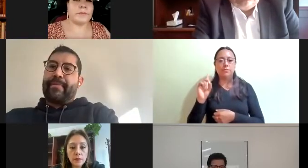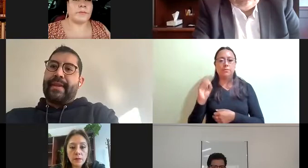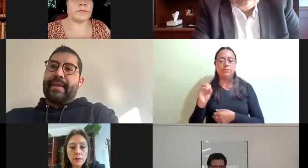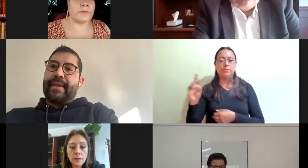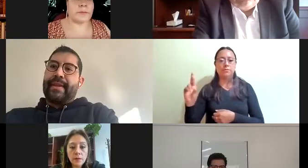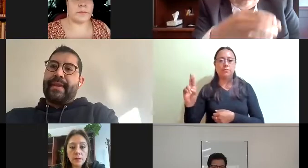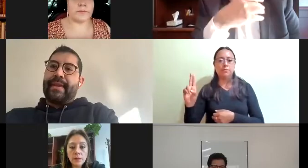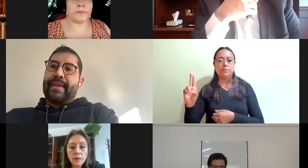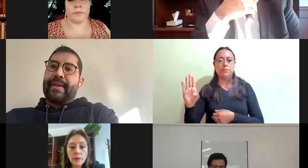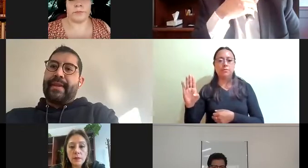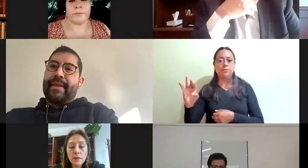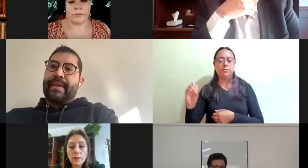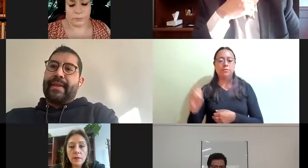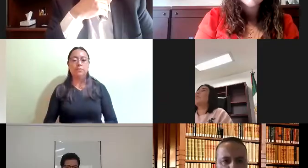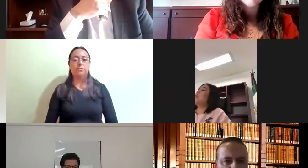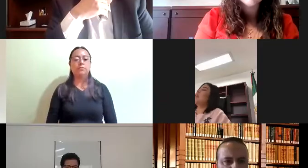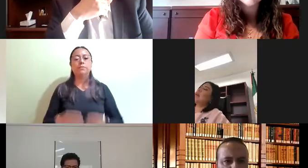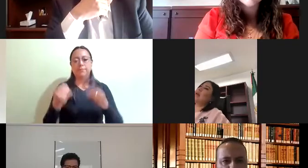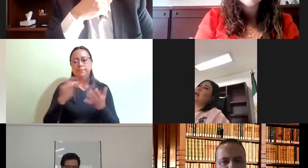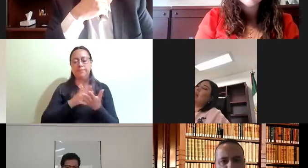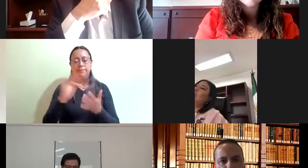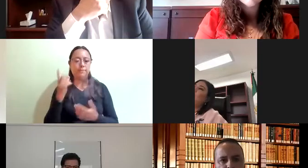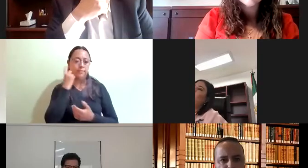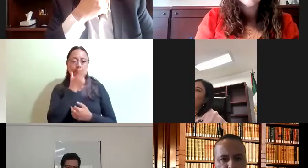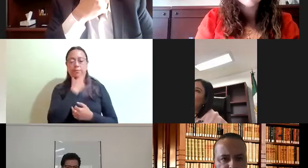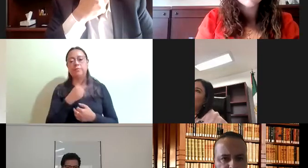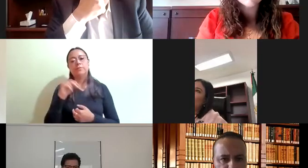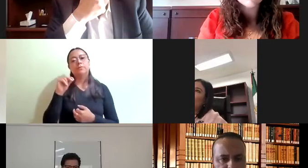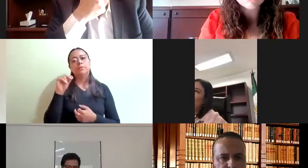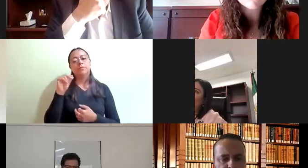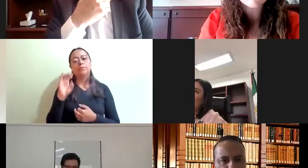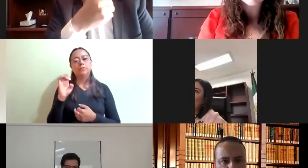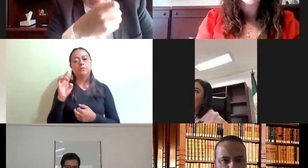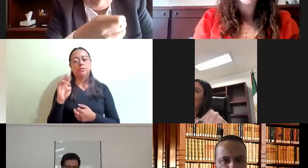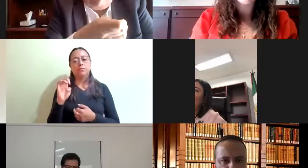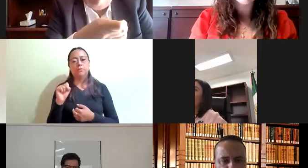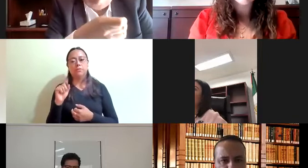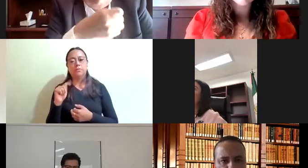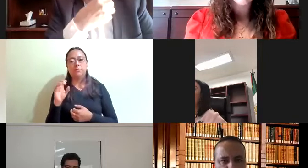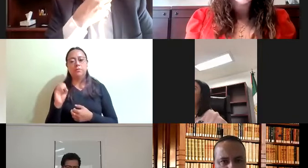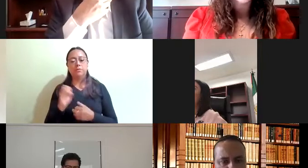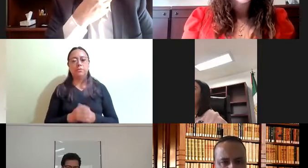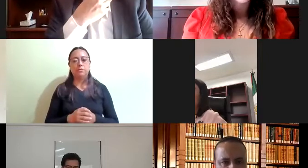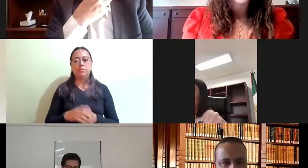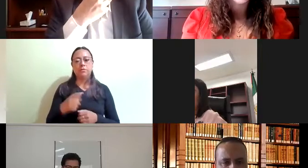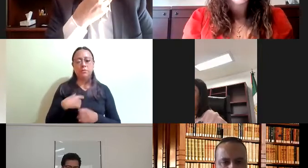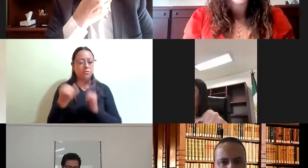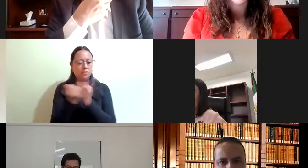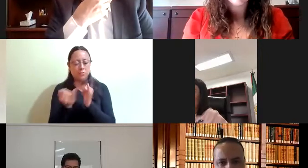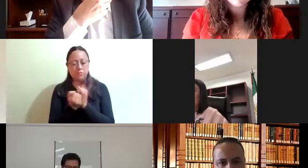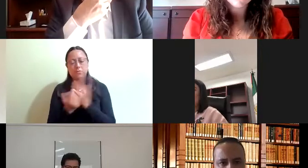Sí, muchas gracias, diputado Ernesto. Sí, un poco en apología de lo que comenta el diputado Roy, la